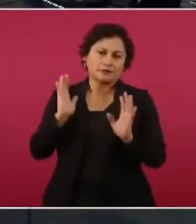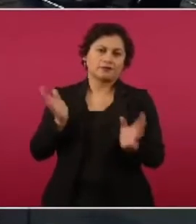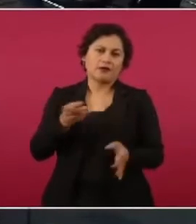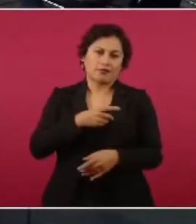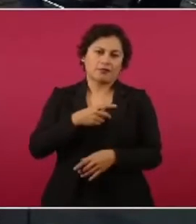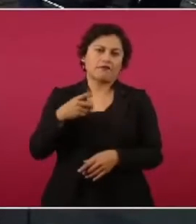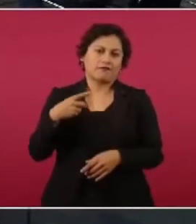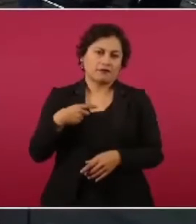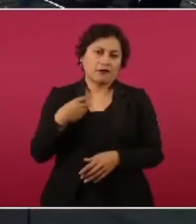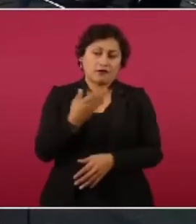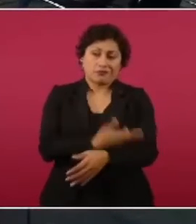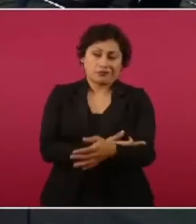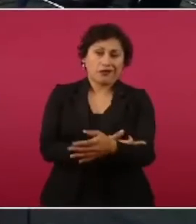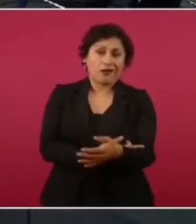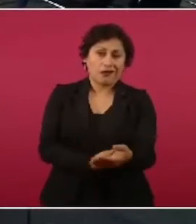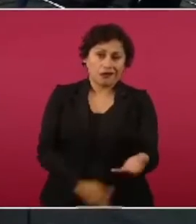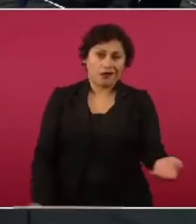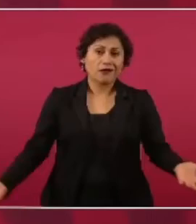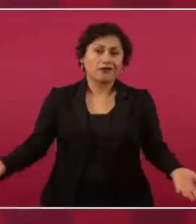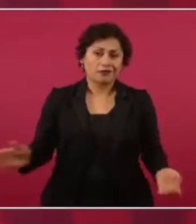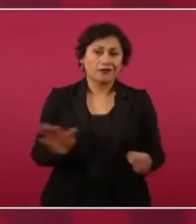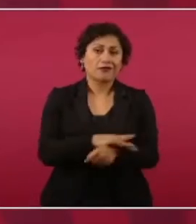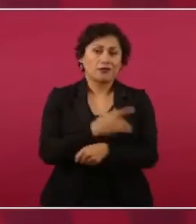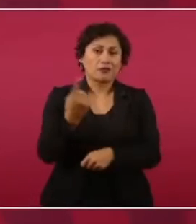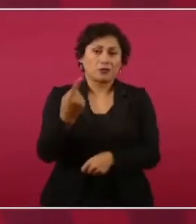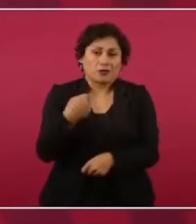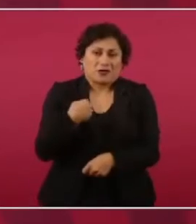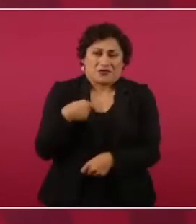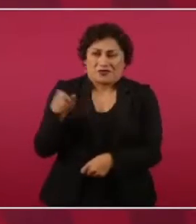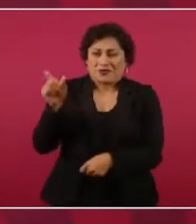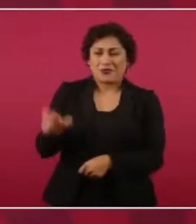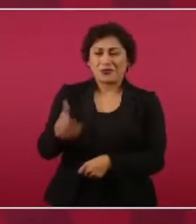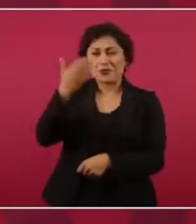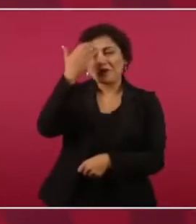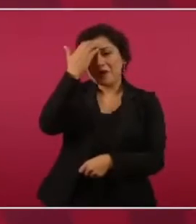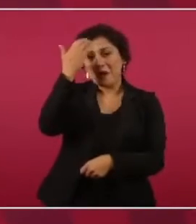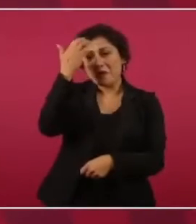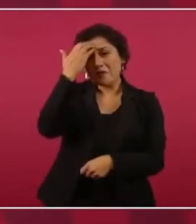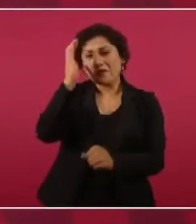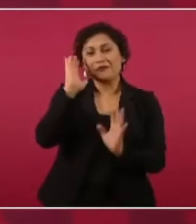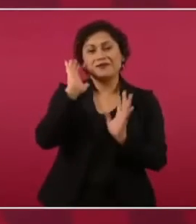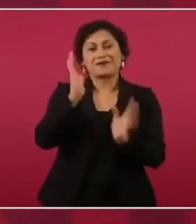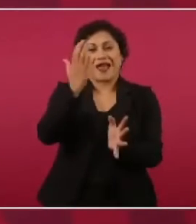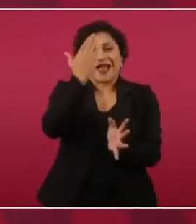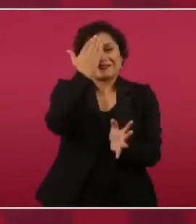porque pues uno ya sabe quién es quién.